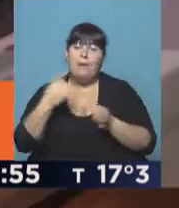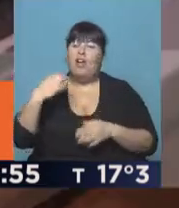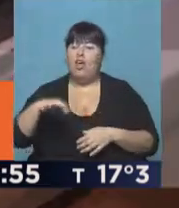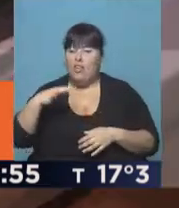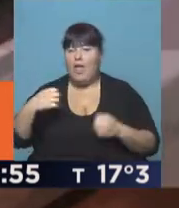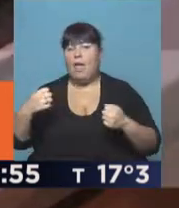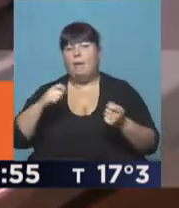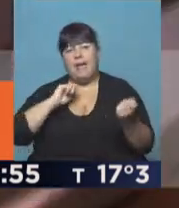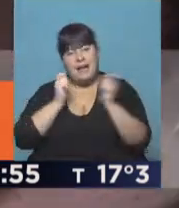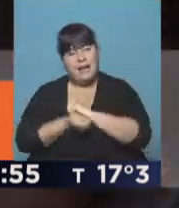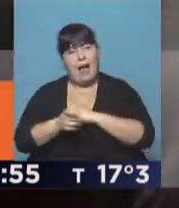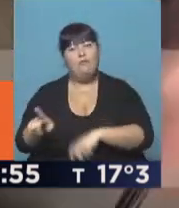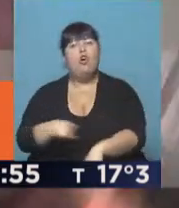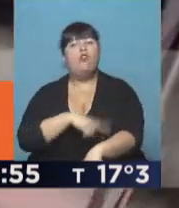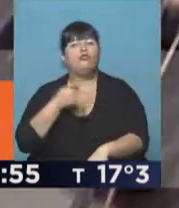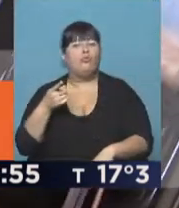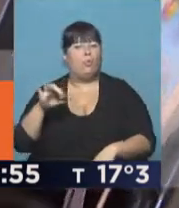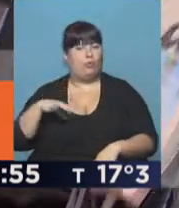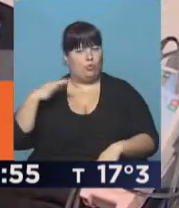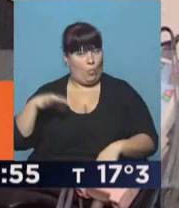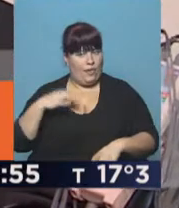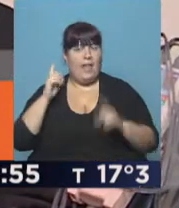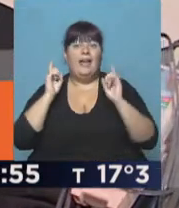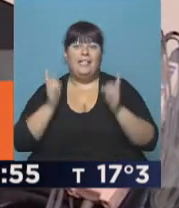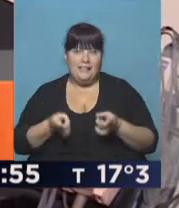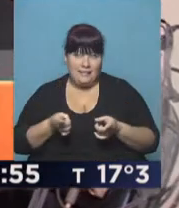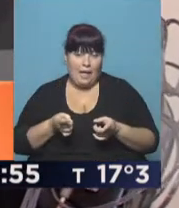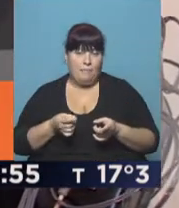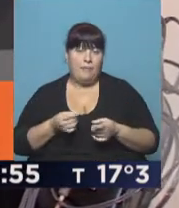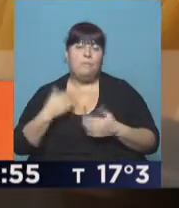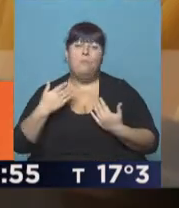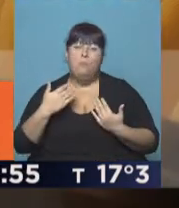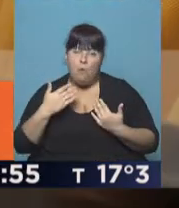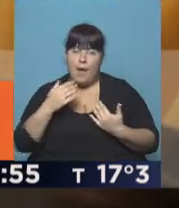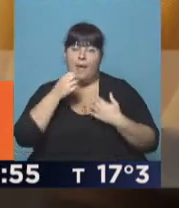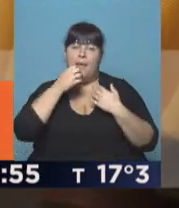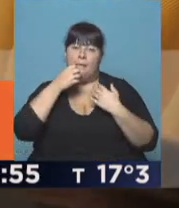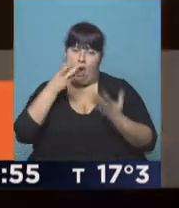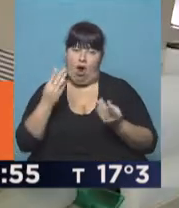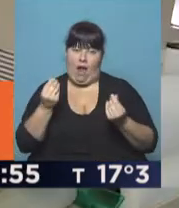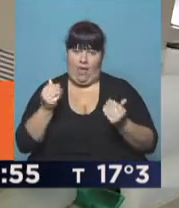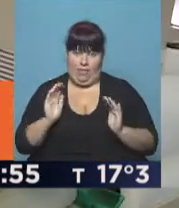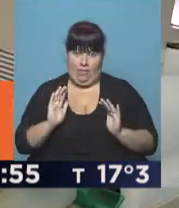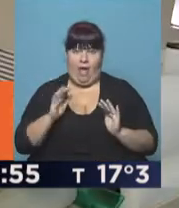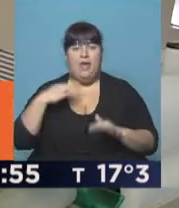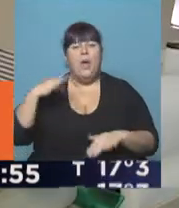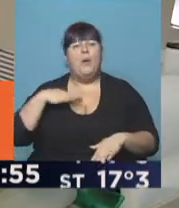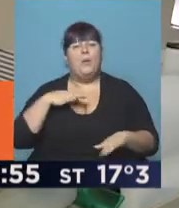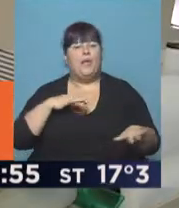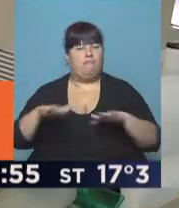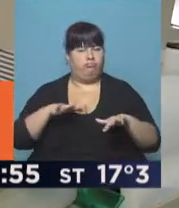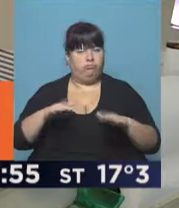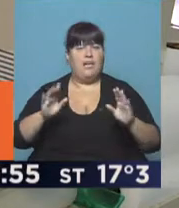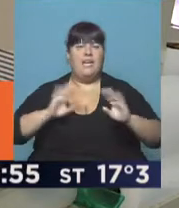realizar algunos cambios en su estilo de vida que inclusive pueden darle mayor calidad. Debe llevar una vida activa,